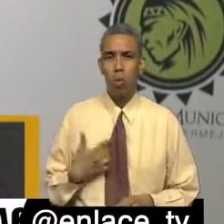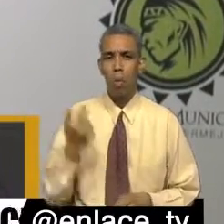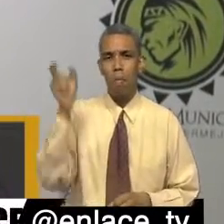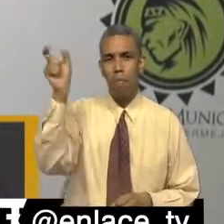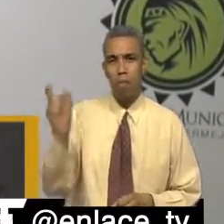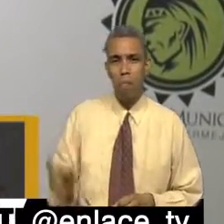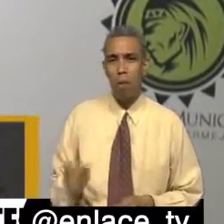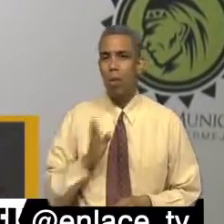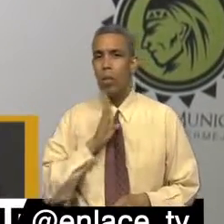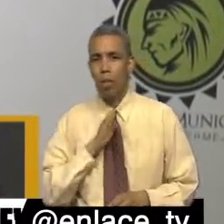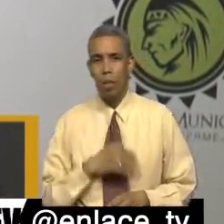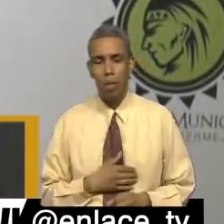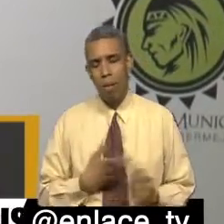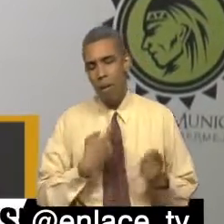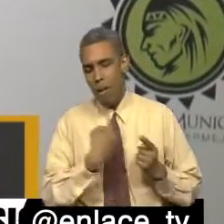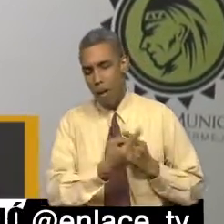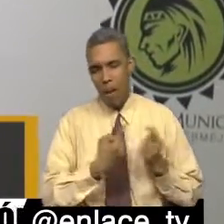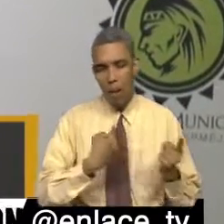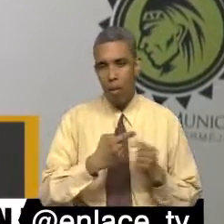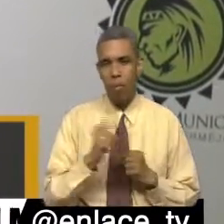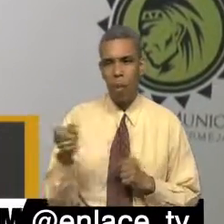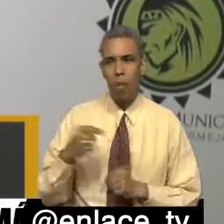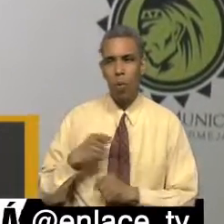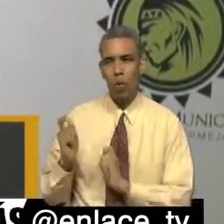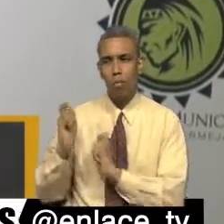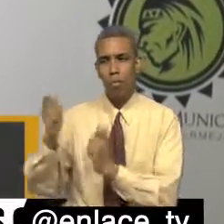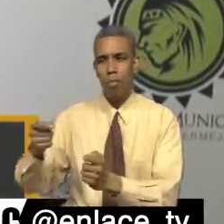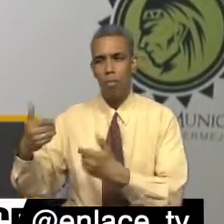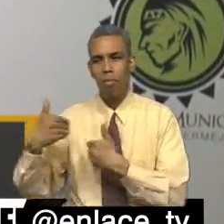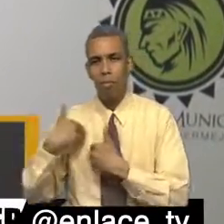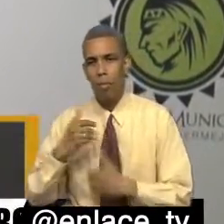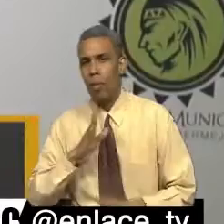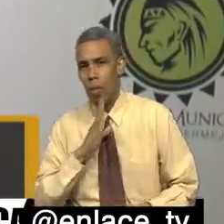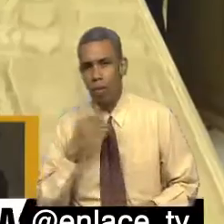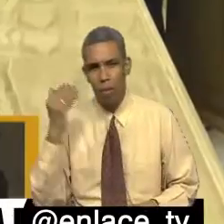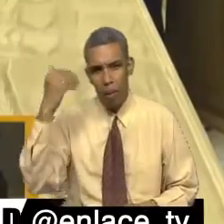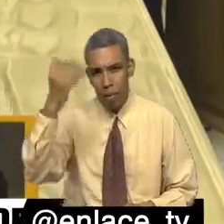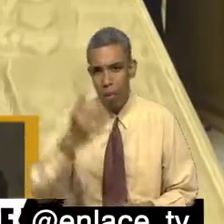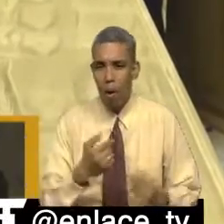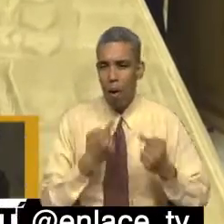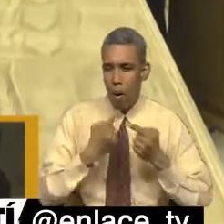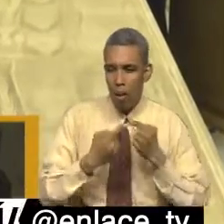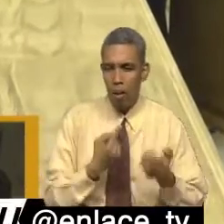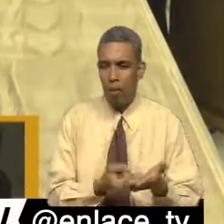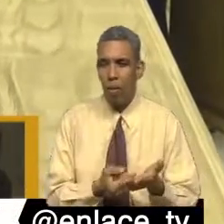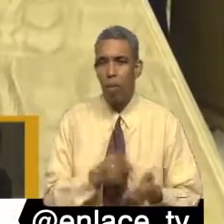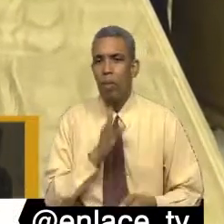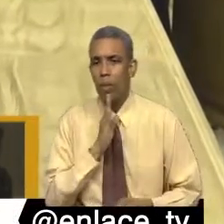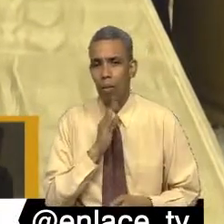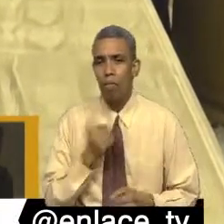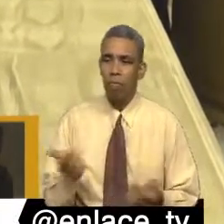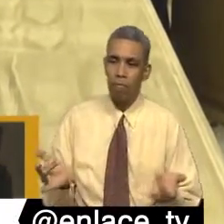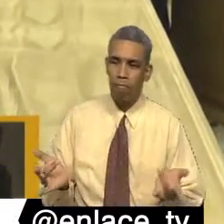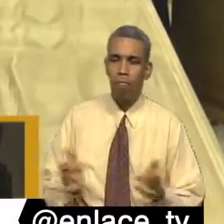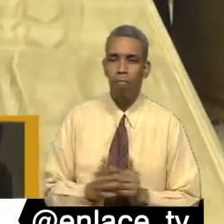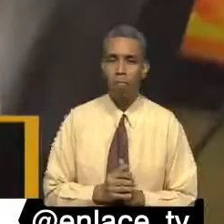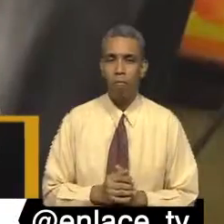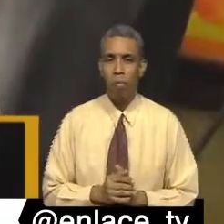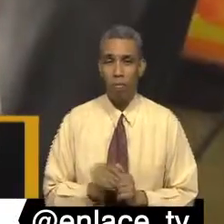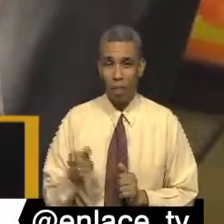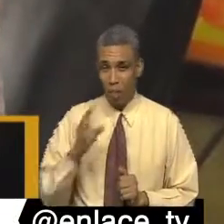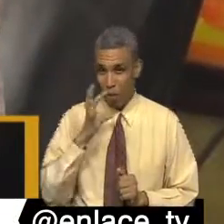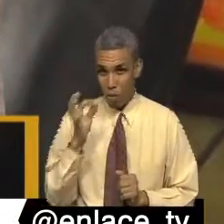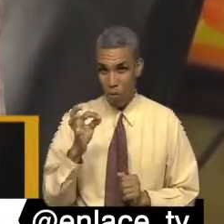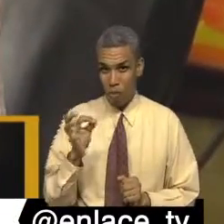no chatarrización y decir cuándo se va a modernizar la refinería. Ober Torres, presidente de la Corporación Edilicia, dio a conocer